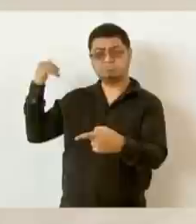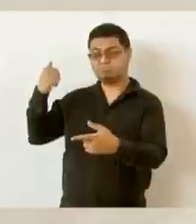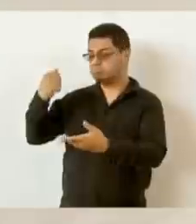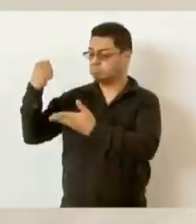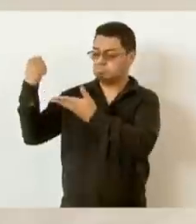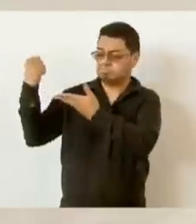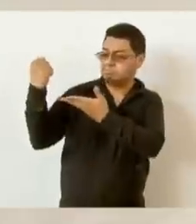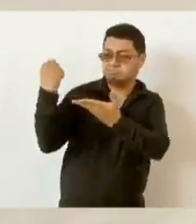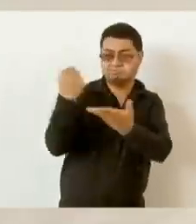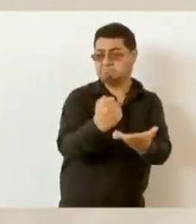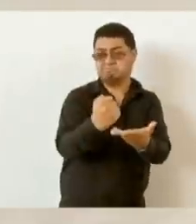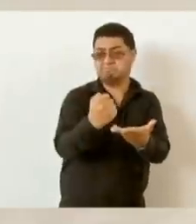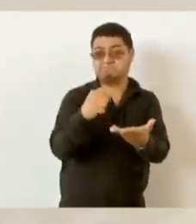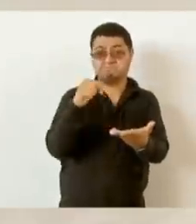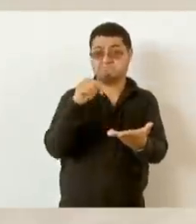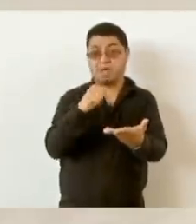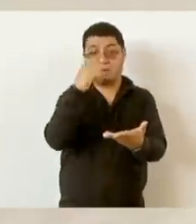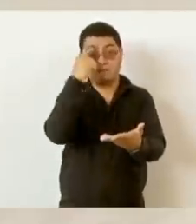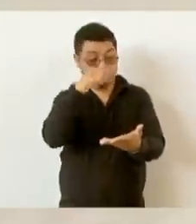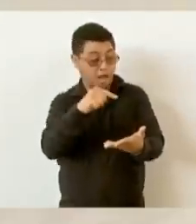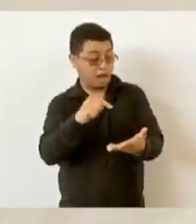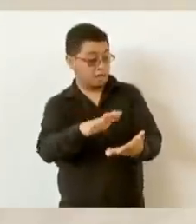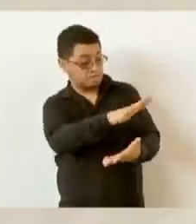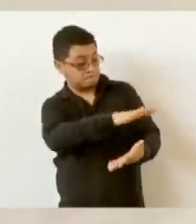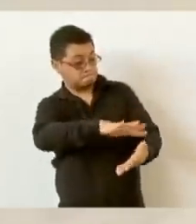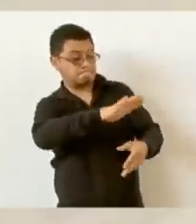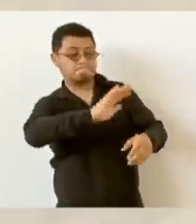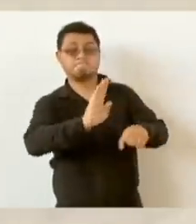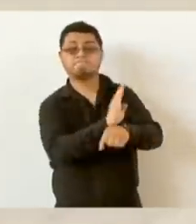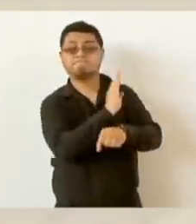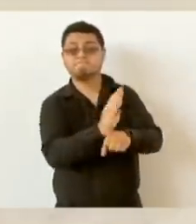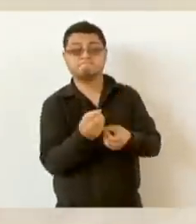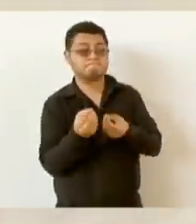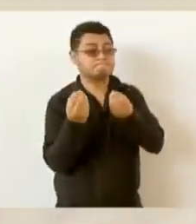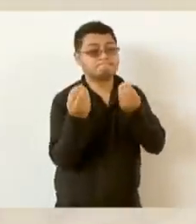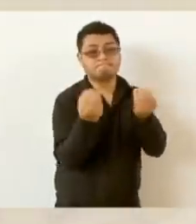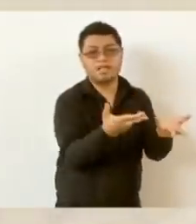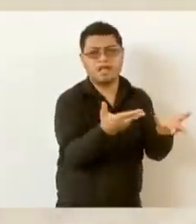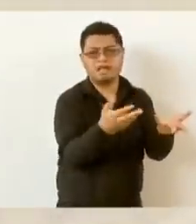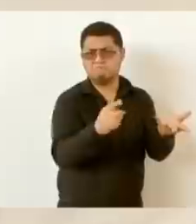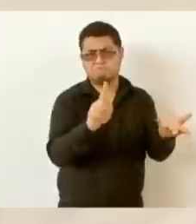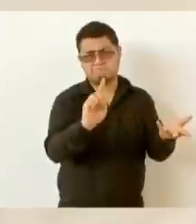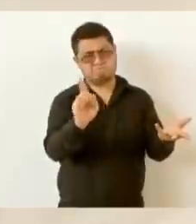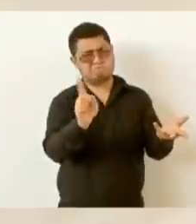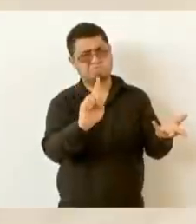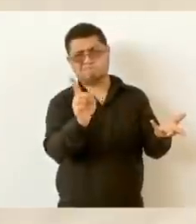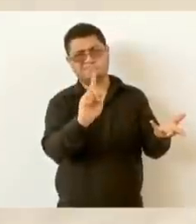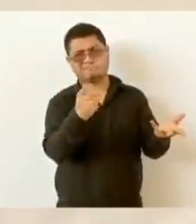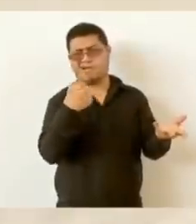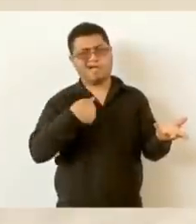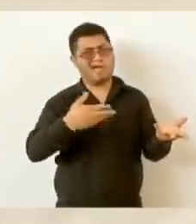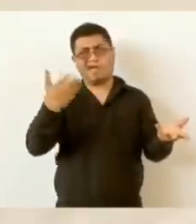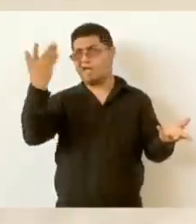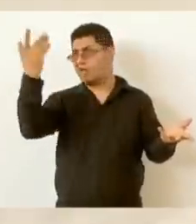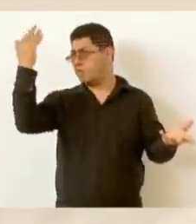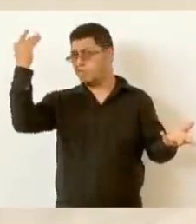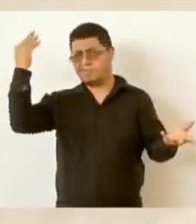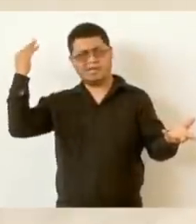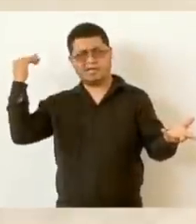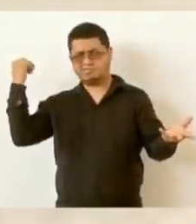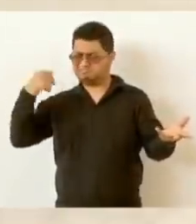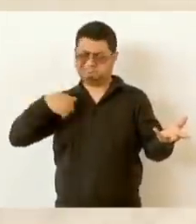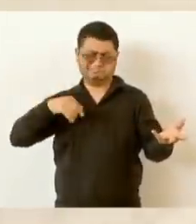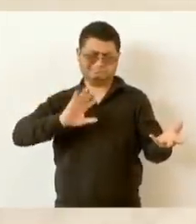tanto en beneficio del pueblo. Nunca se había entregado de